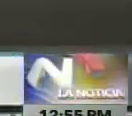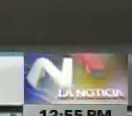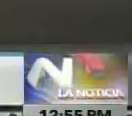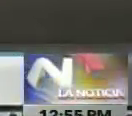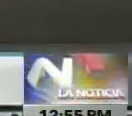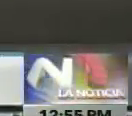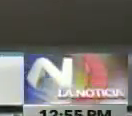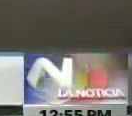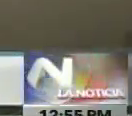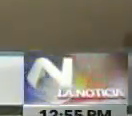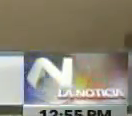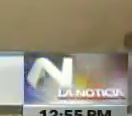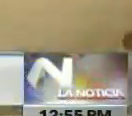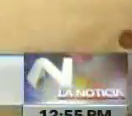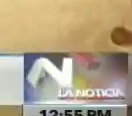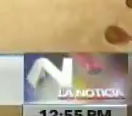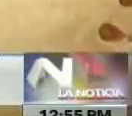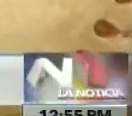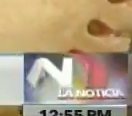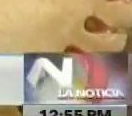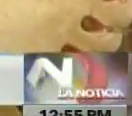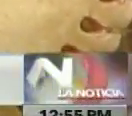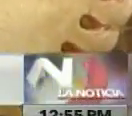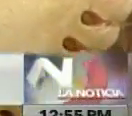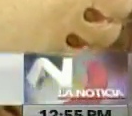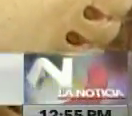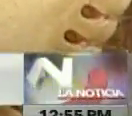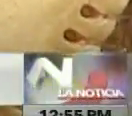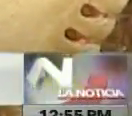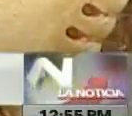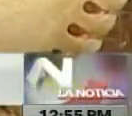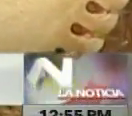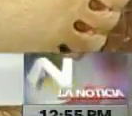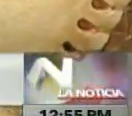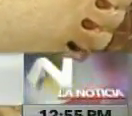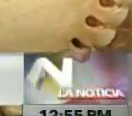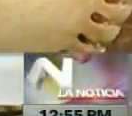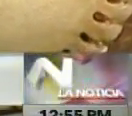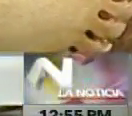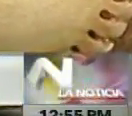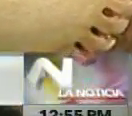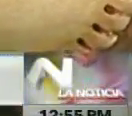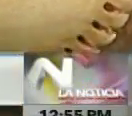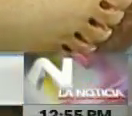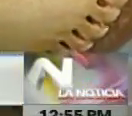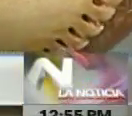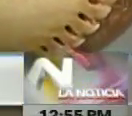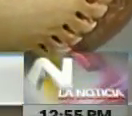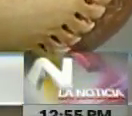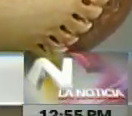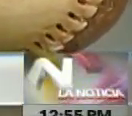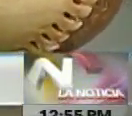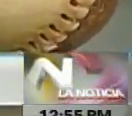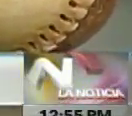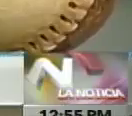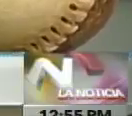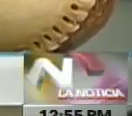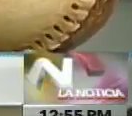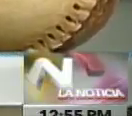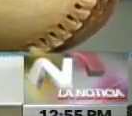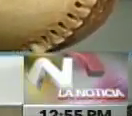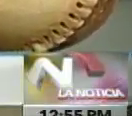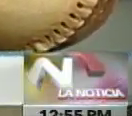la fuerza que le da la vida cuando uno aprende los ritmos, la